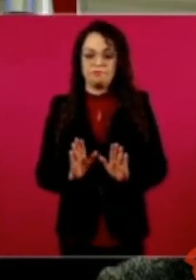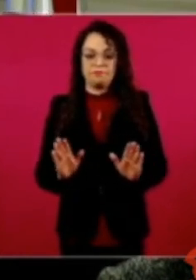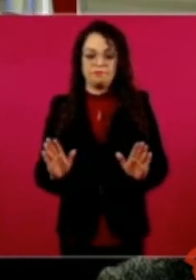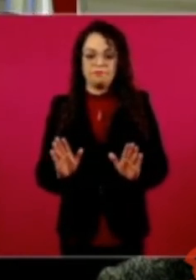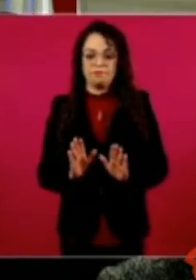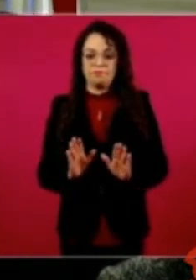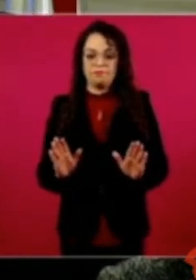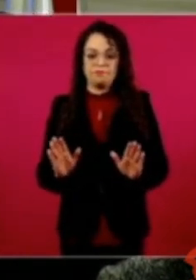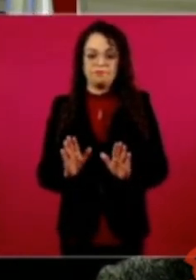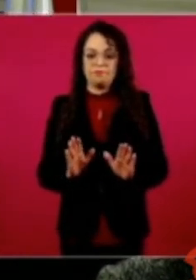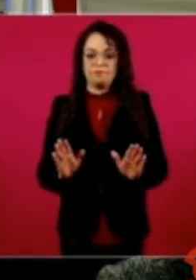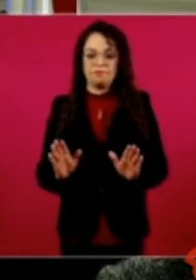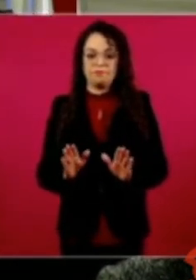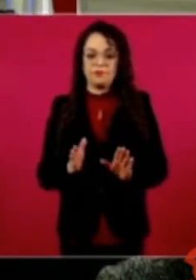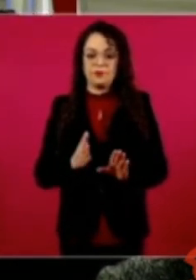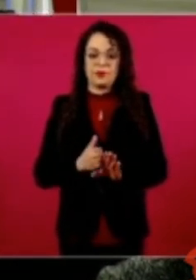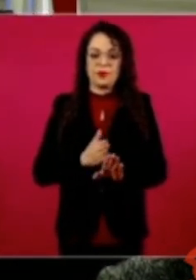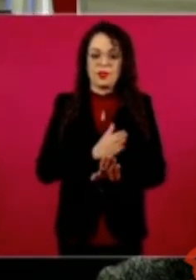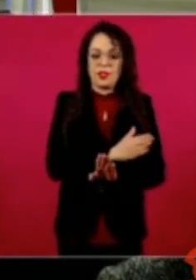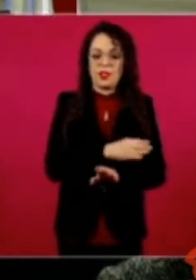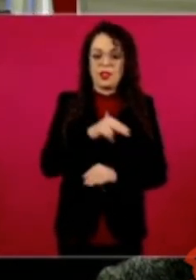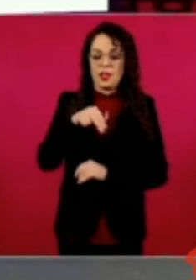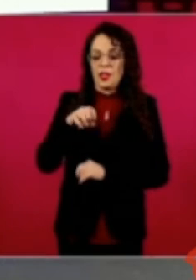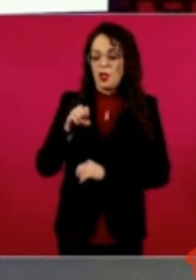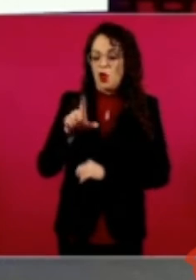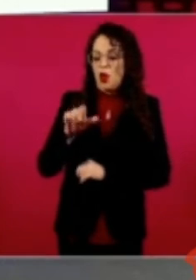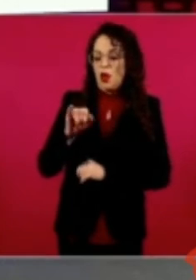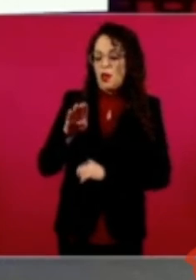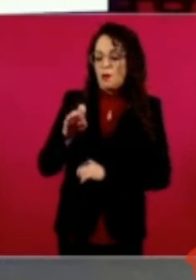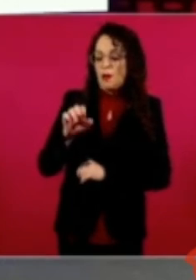quitaron el neoliberalismo como política económica.